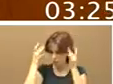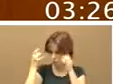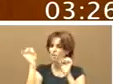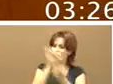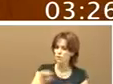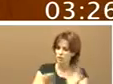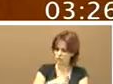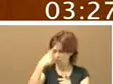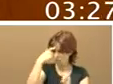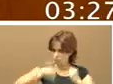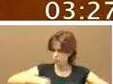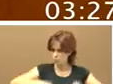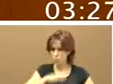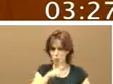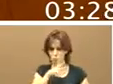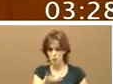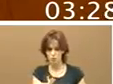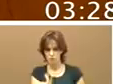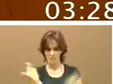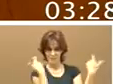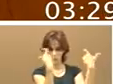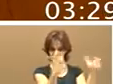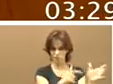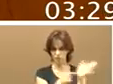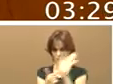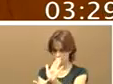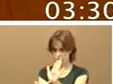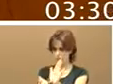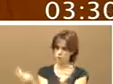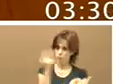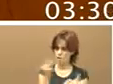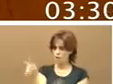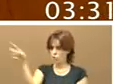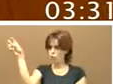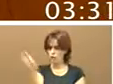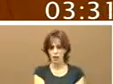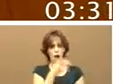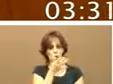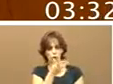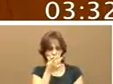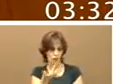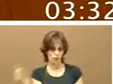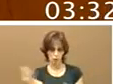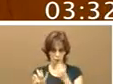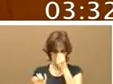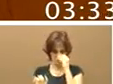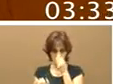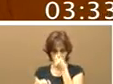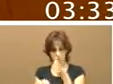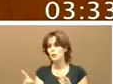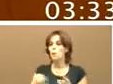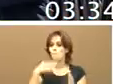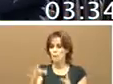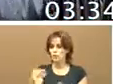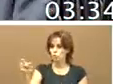lo entiendo porque tienen delante al sector y debería avergonzarles venir aquí a defender una cosa que ustedes proponían lo